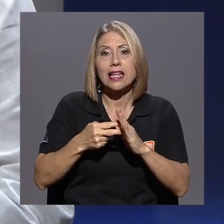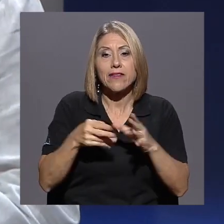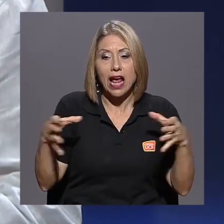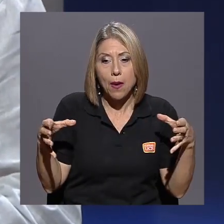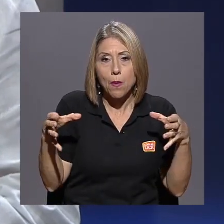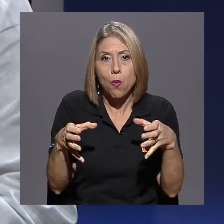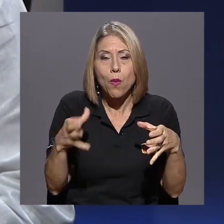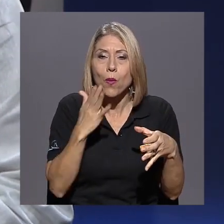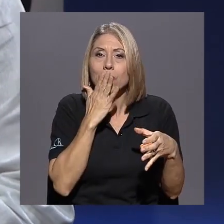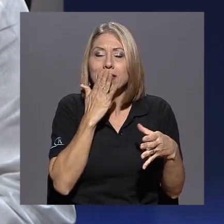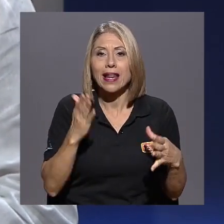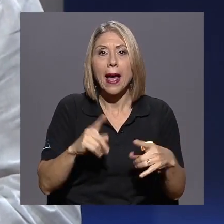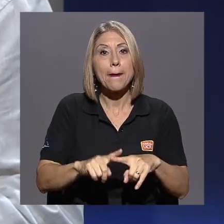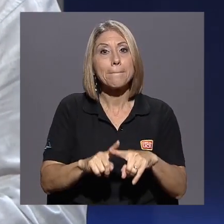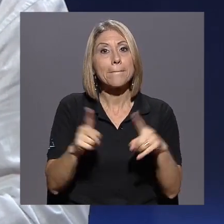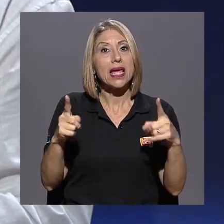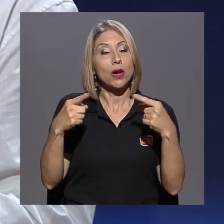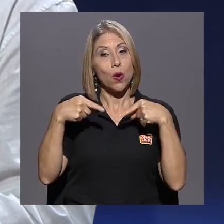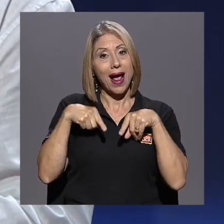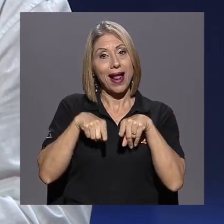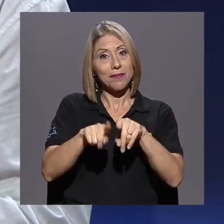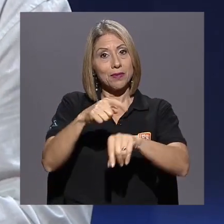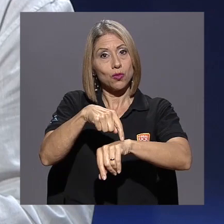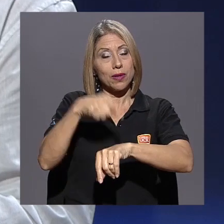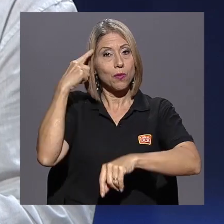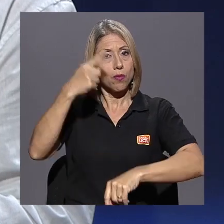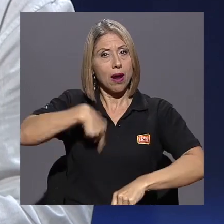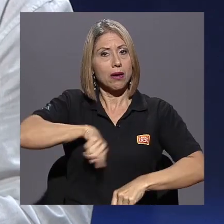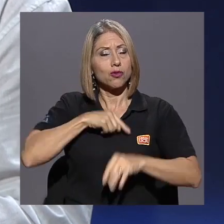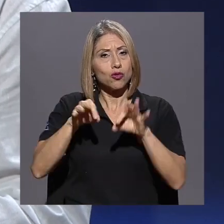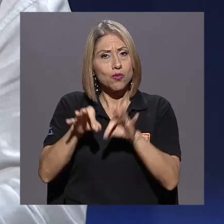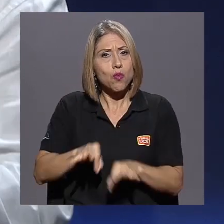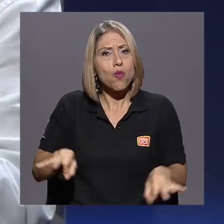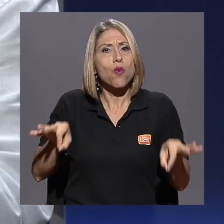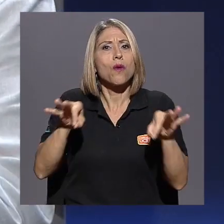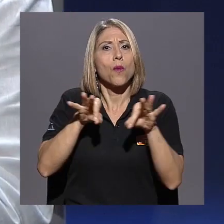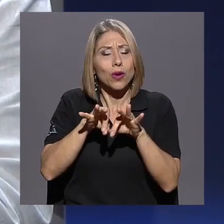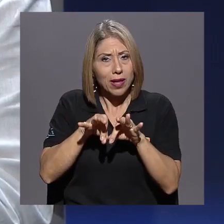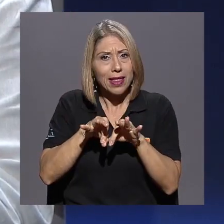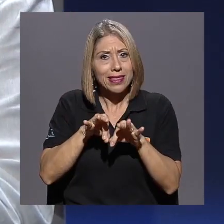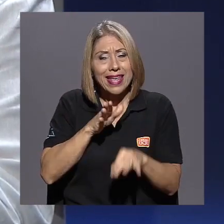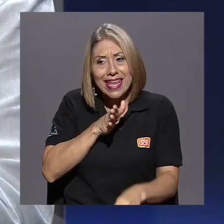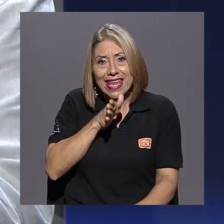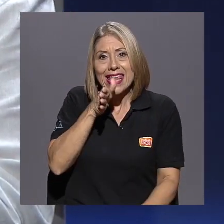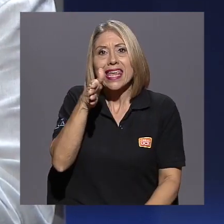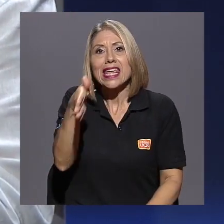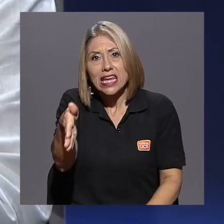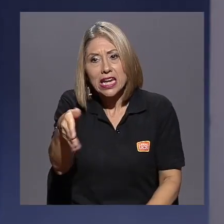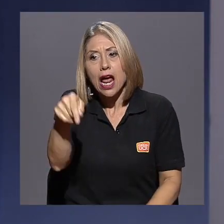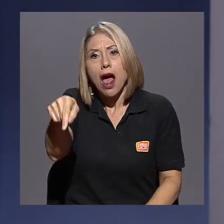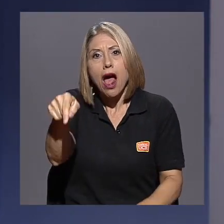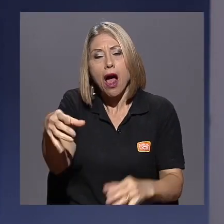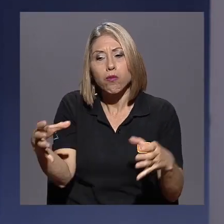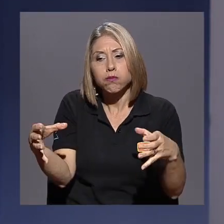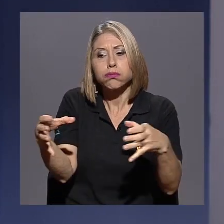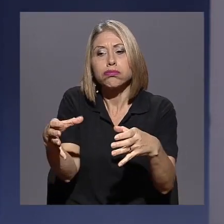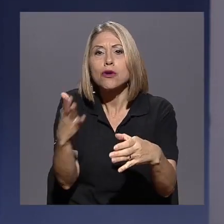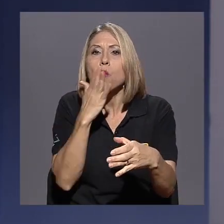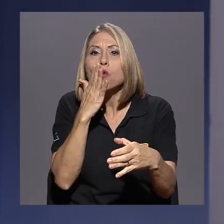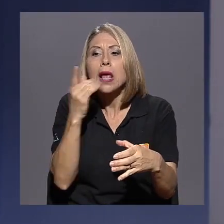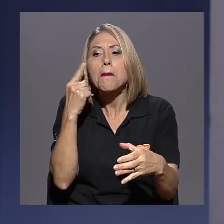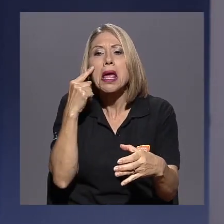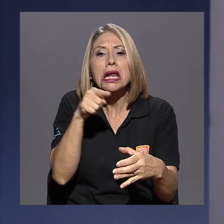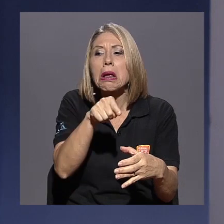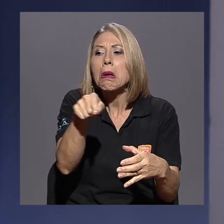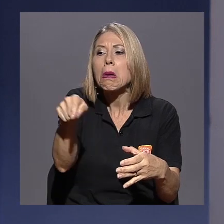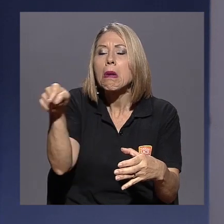también pero al mismo tiempo para nosotros es muy importante ir por ejemplo a las comunidades indígenas y ver qué es lo que hacen